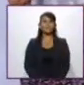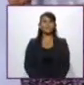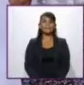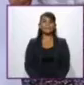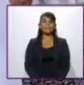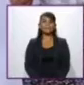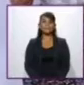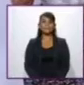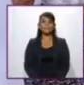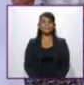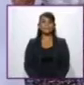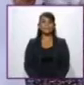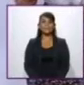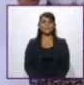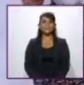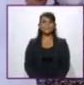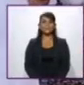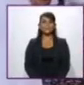Ok.